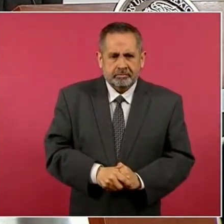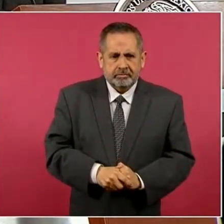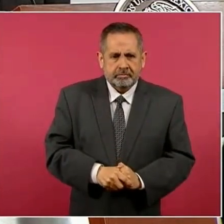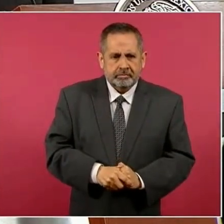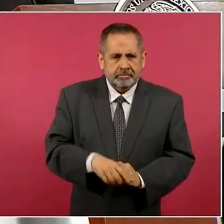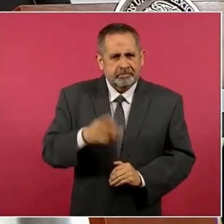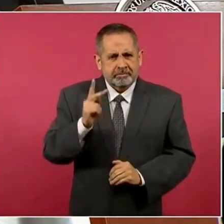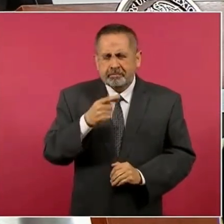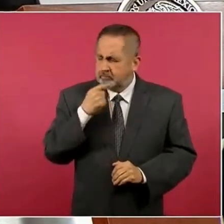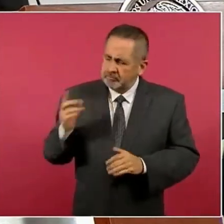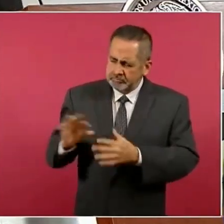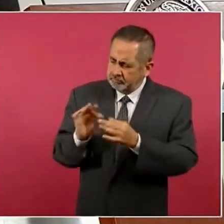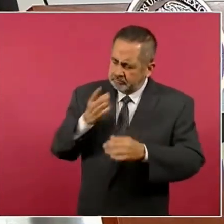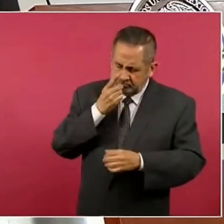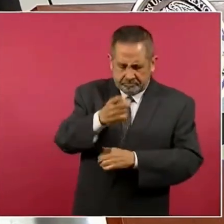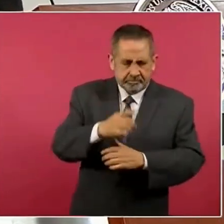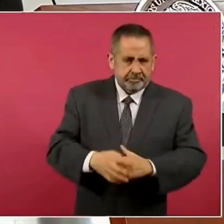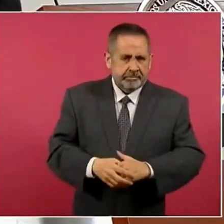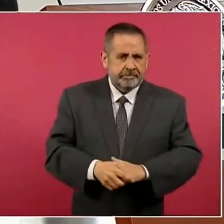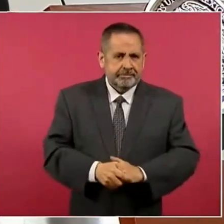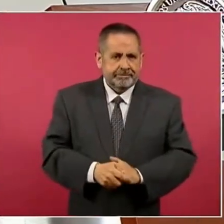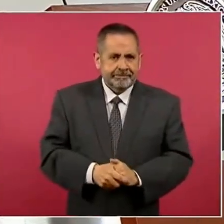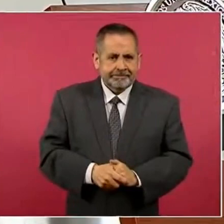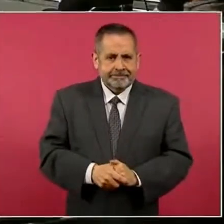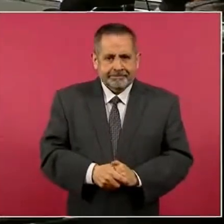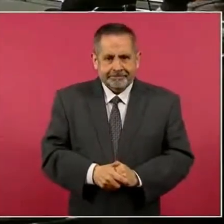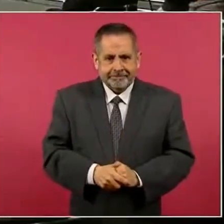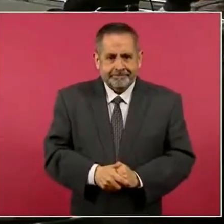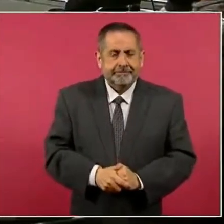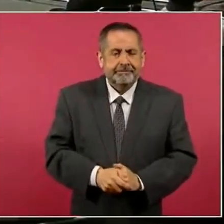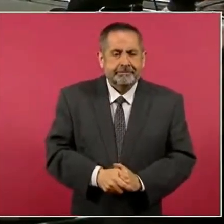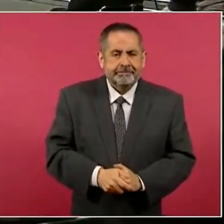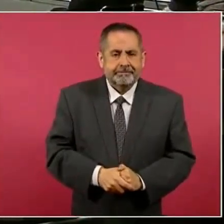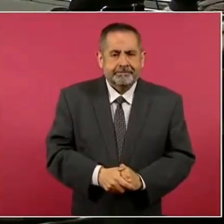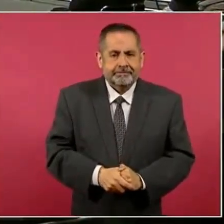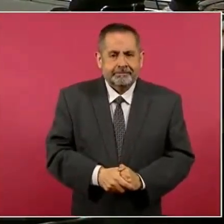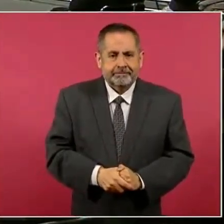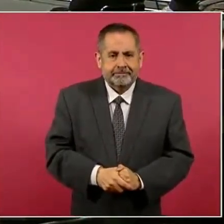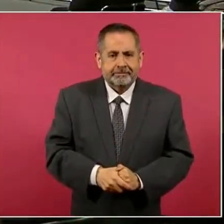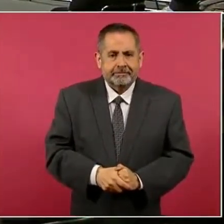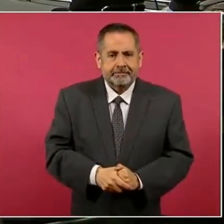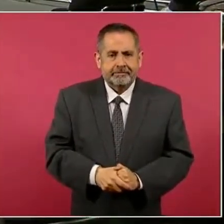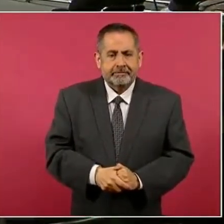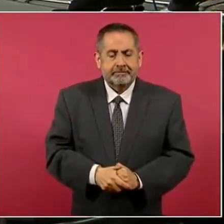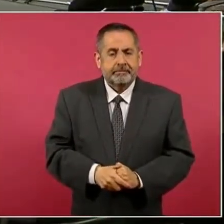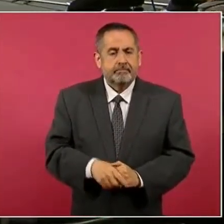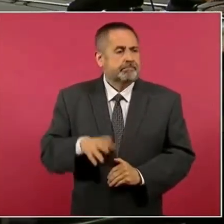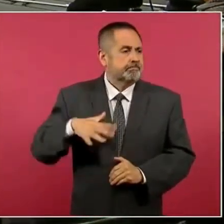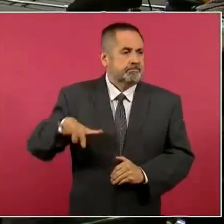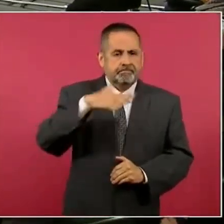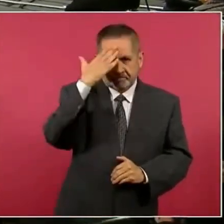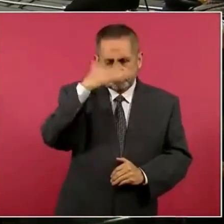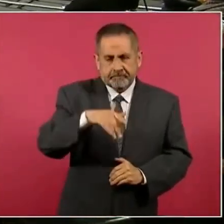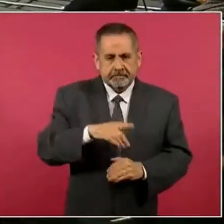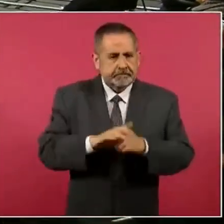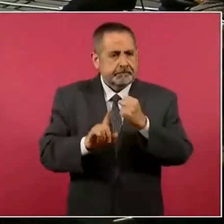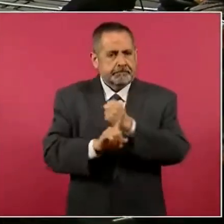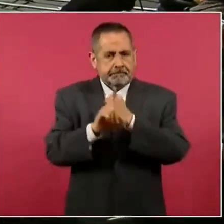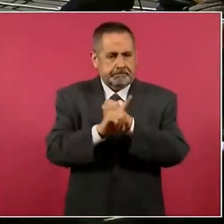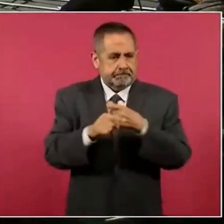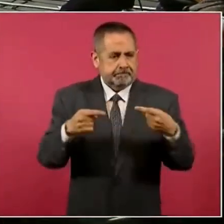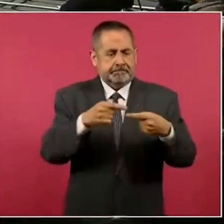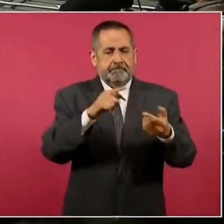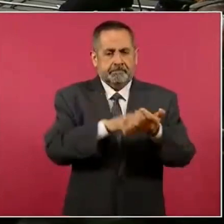Pero a ver, Jesús. Bueno, como es del dominio público, el conflicto